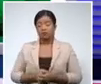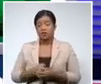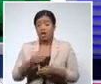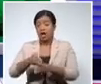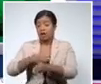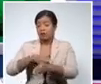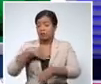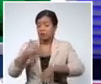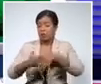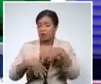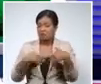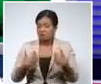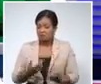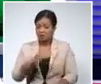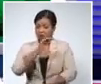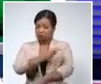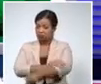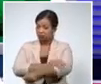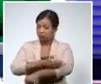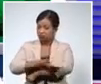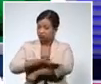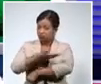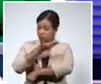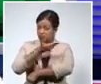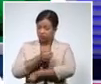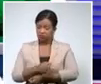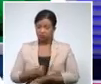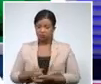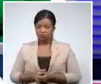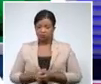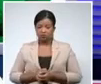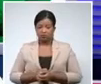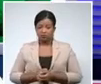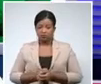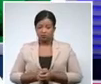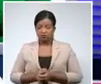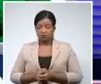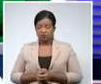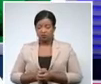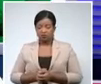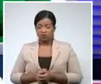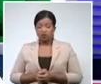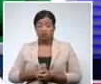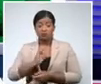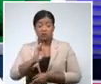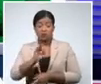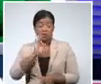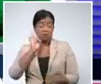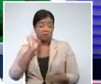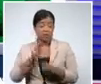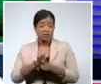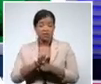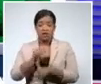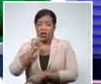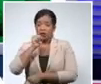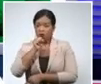arterial y un carcinoma de laringe. Este paciente inicialmente con tos,